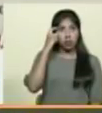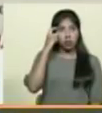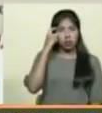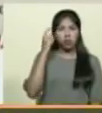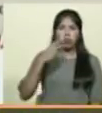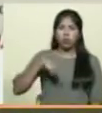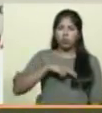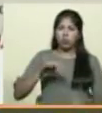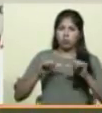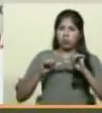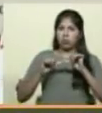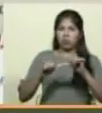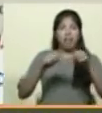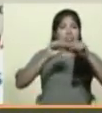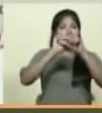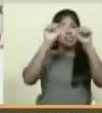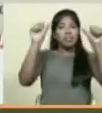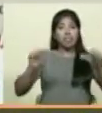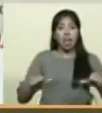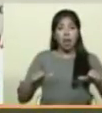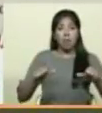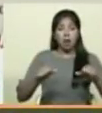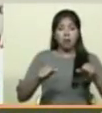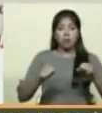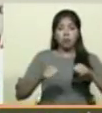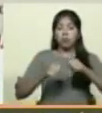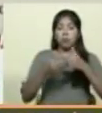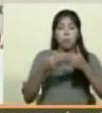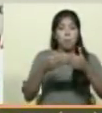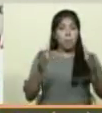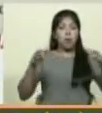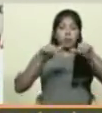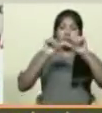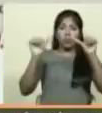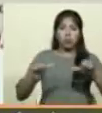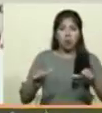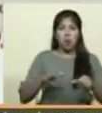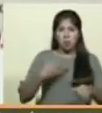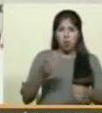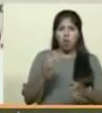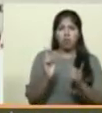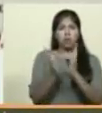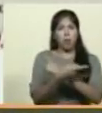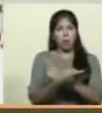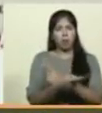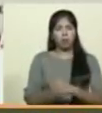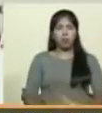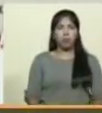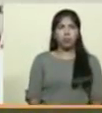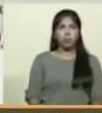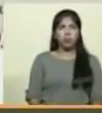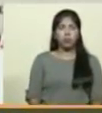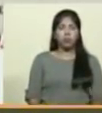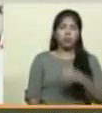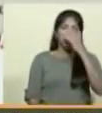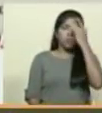mantuvimos abierto el sistema para llevar a cabo estos cambios. Sobre el sistema